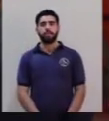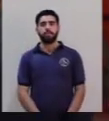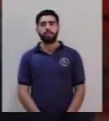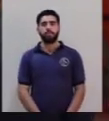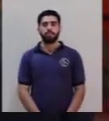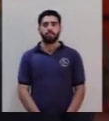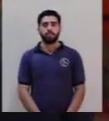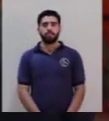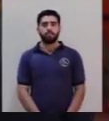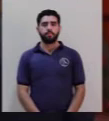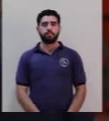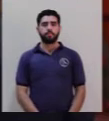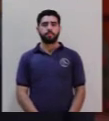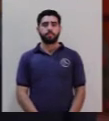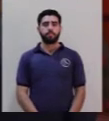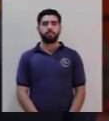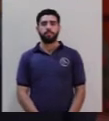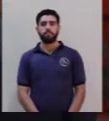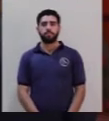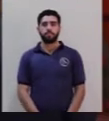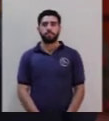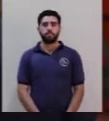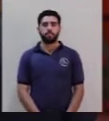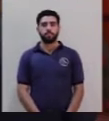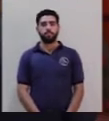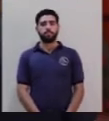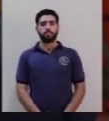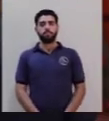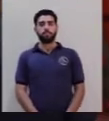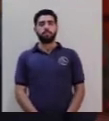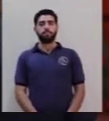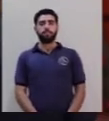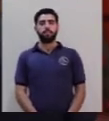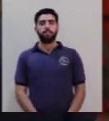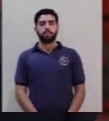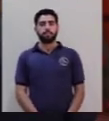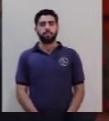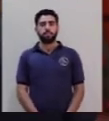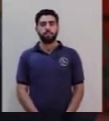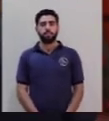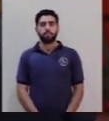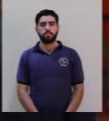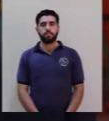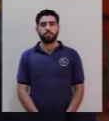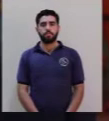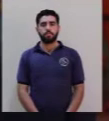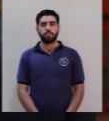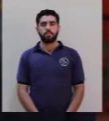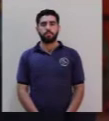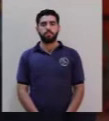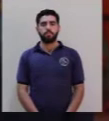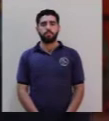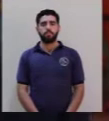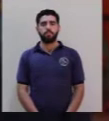de akola riching mani malinta rikikush chokari ching yek asri ramah romayi kibich riwinaki chim wakami mayak ashtari ramah romakari